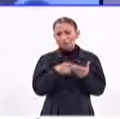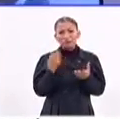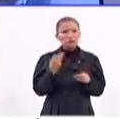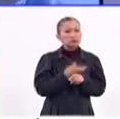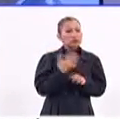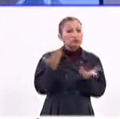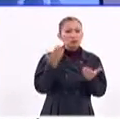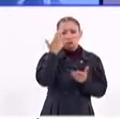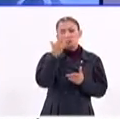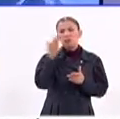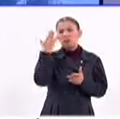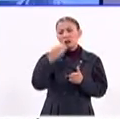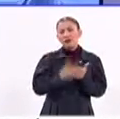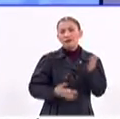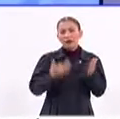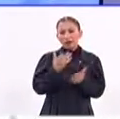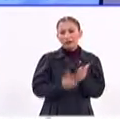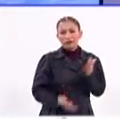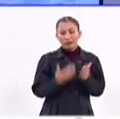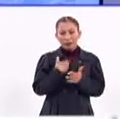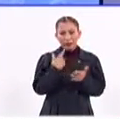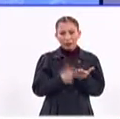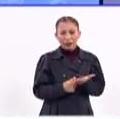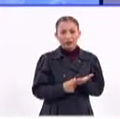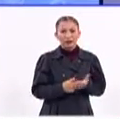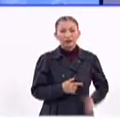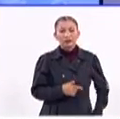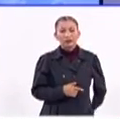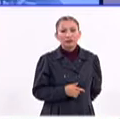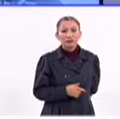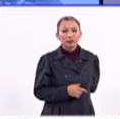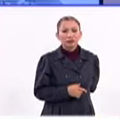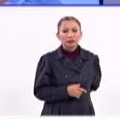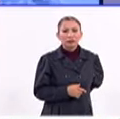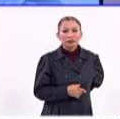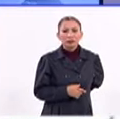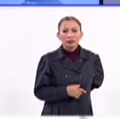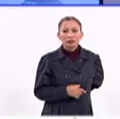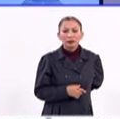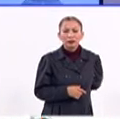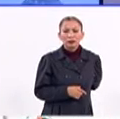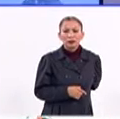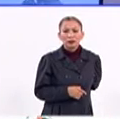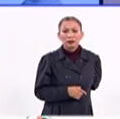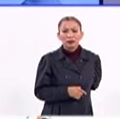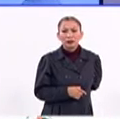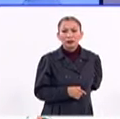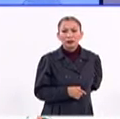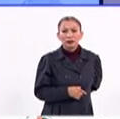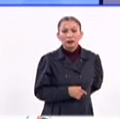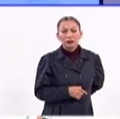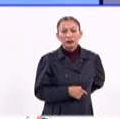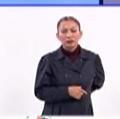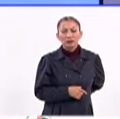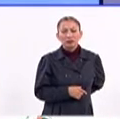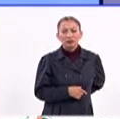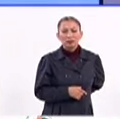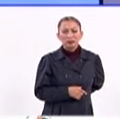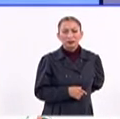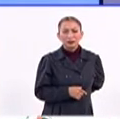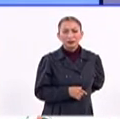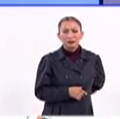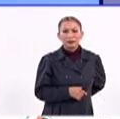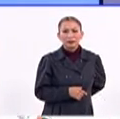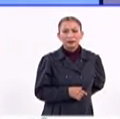lo que desconocemos y que hay dentro de estas zonas, que además son mayoritarias en nuestro planeta Tierra